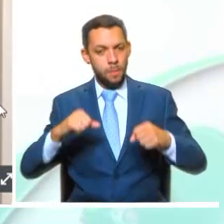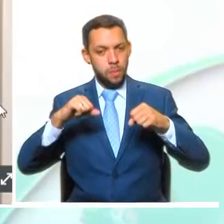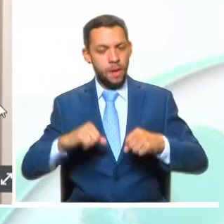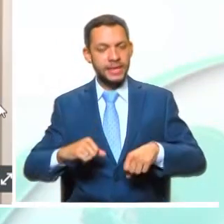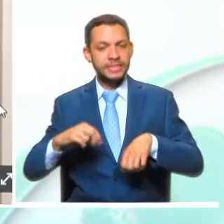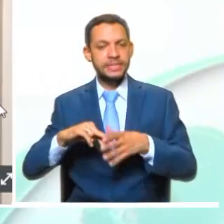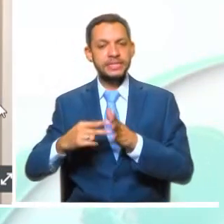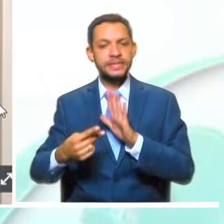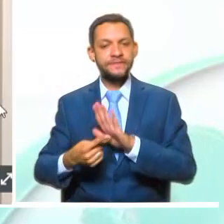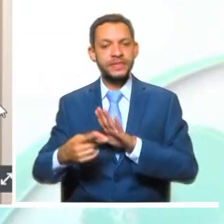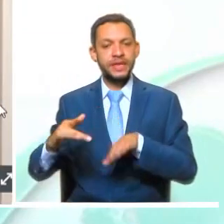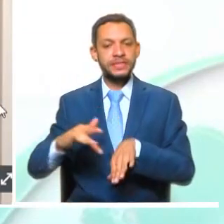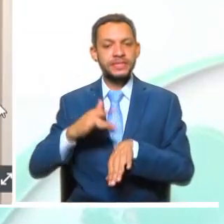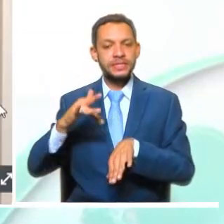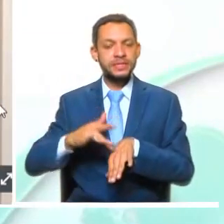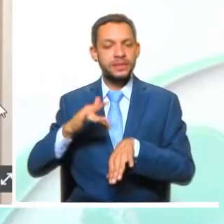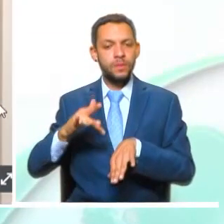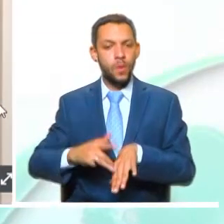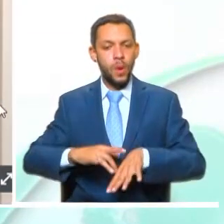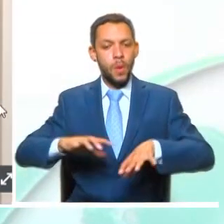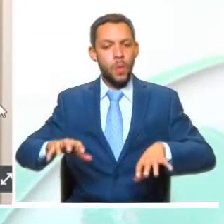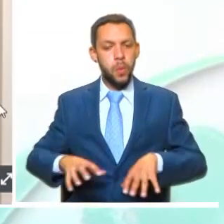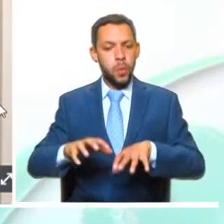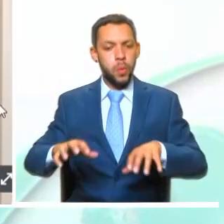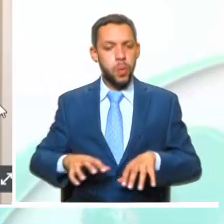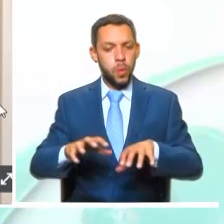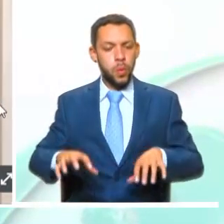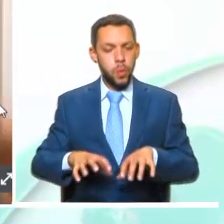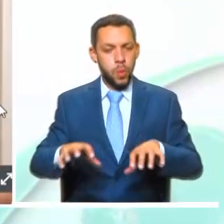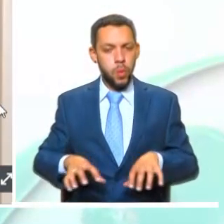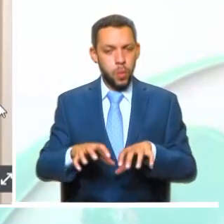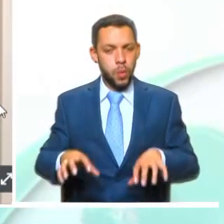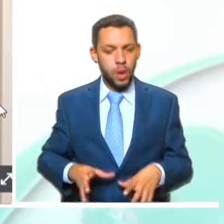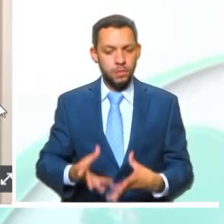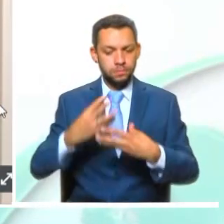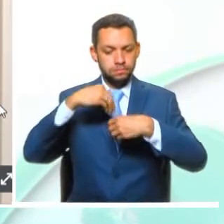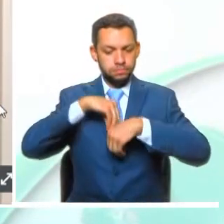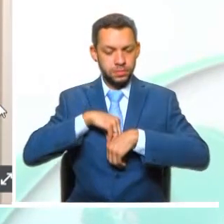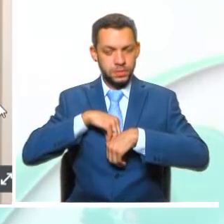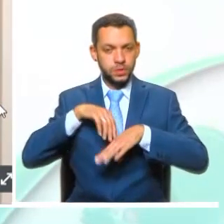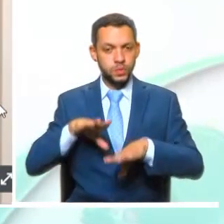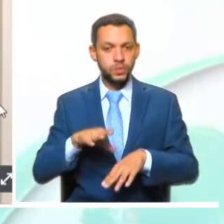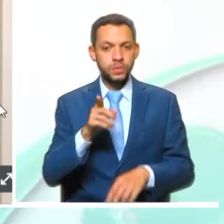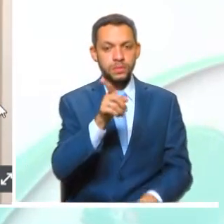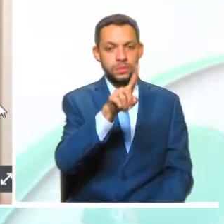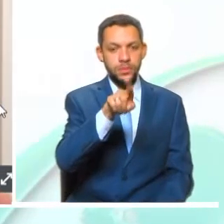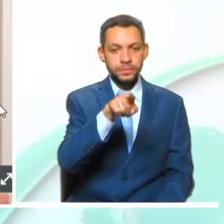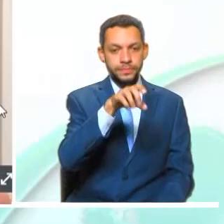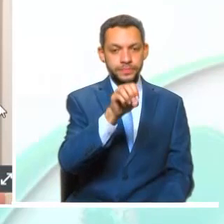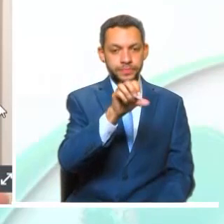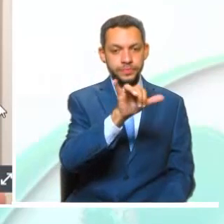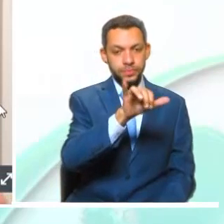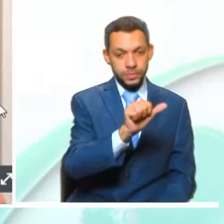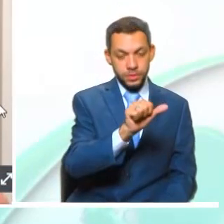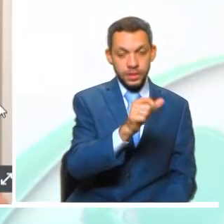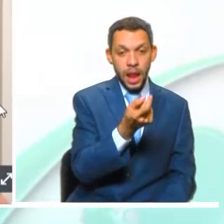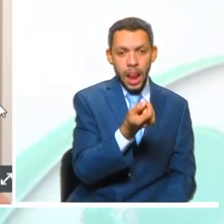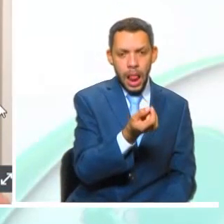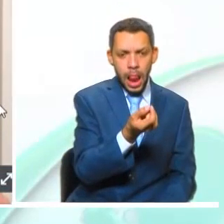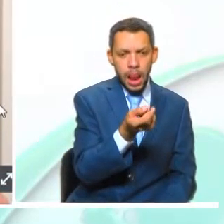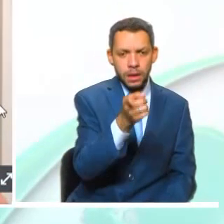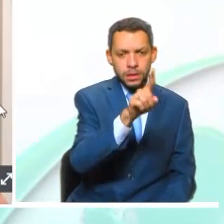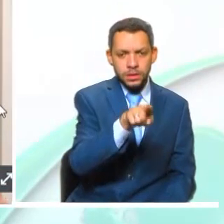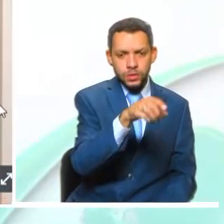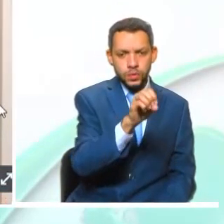la producción de fitoestrógenos que tiene la soja y yo he visto que a las personas que